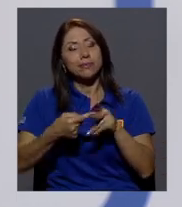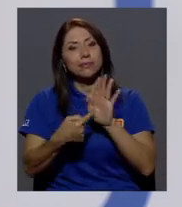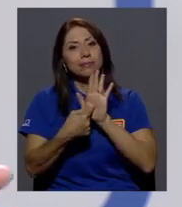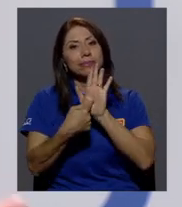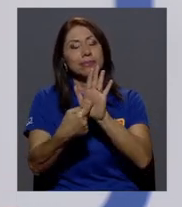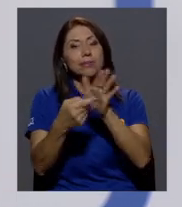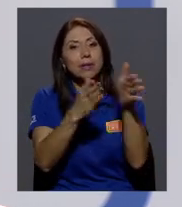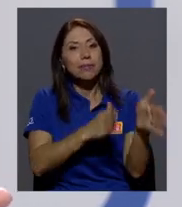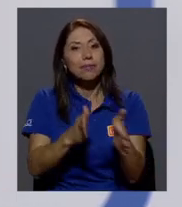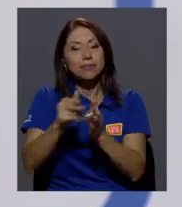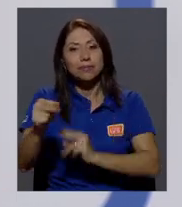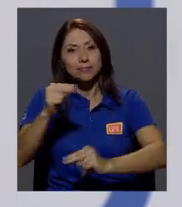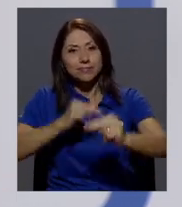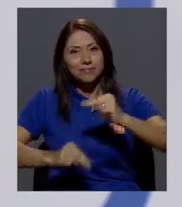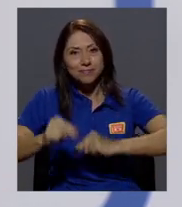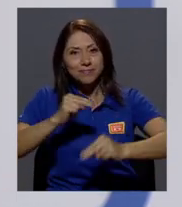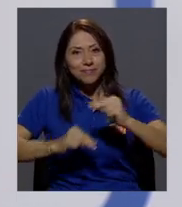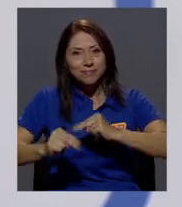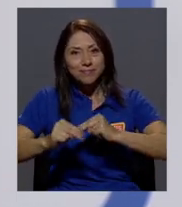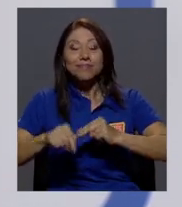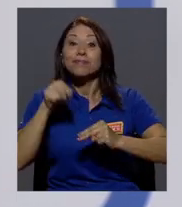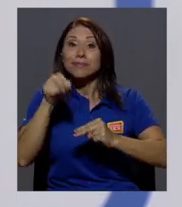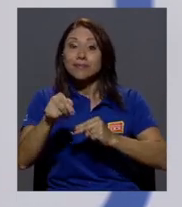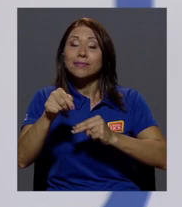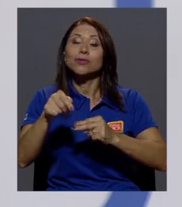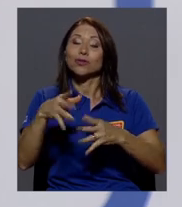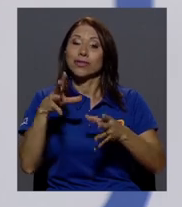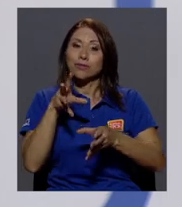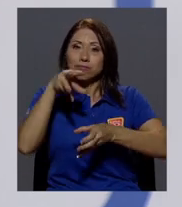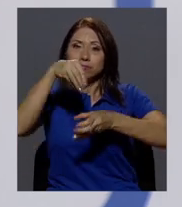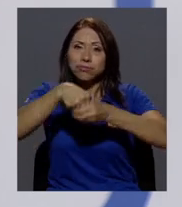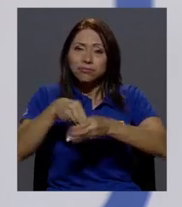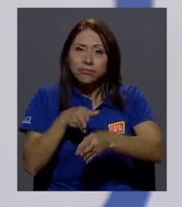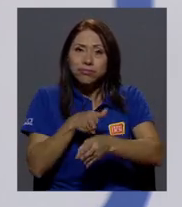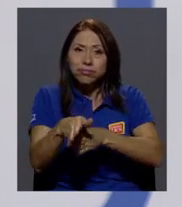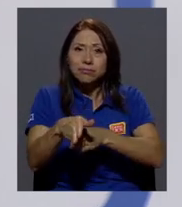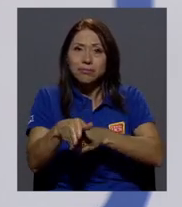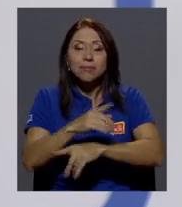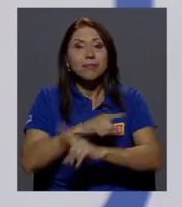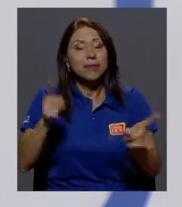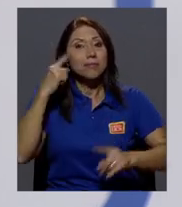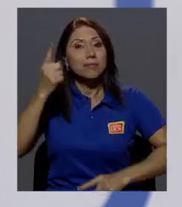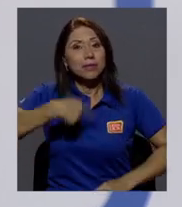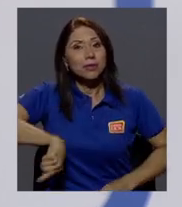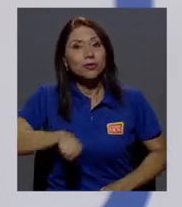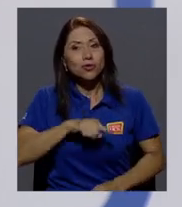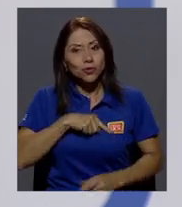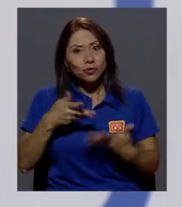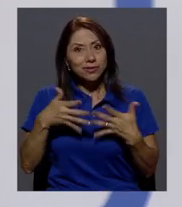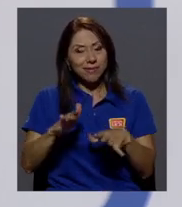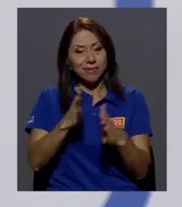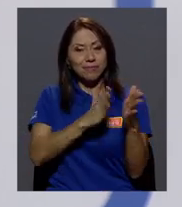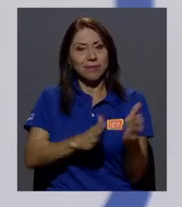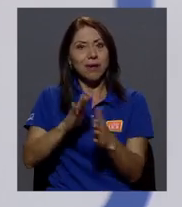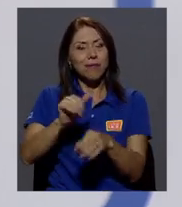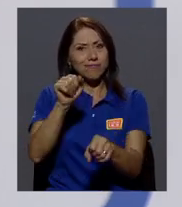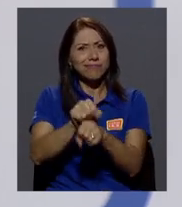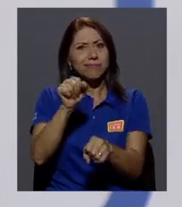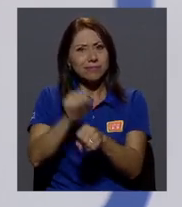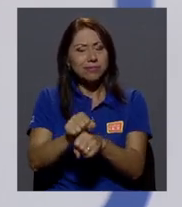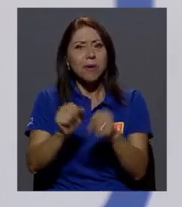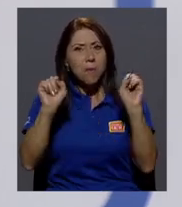el plan de negocios que es parte de nuestra carrera verdad pero para nosotros llegar a que este plan sea concreto y sea